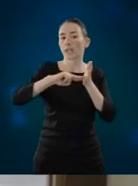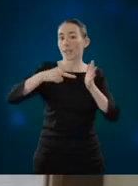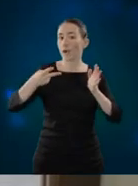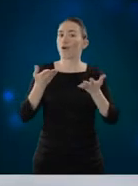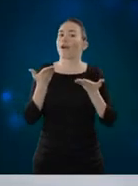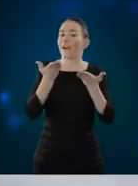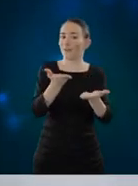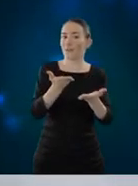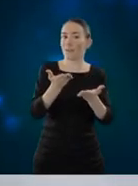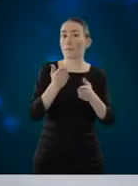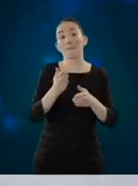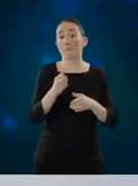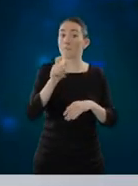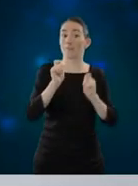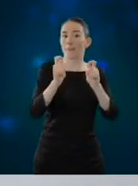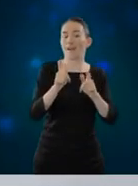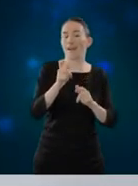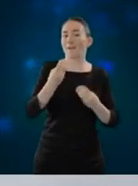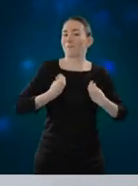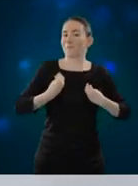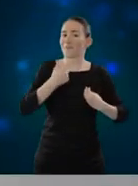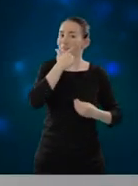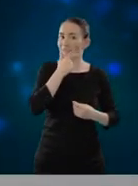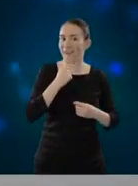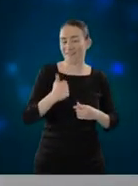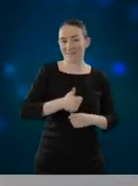día en sus propias casas.